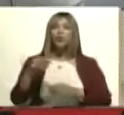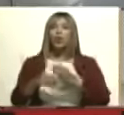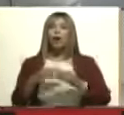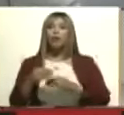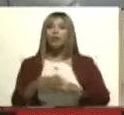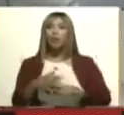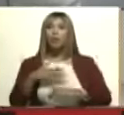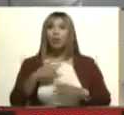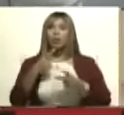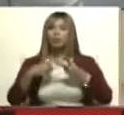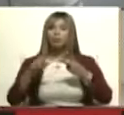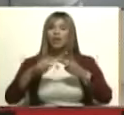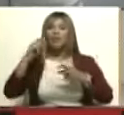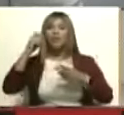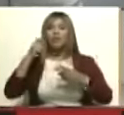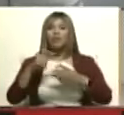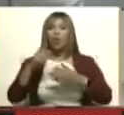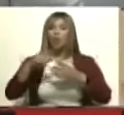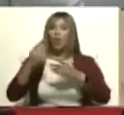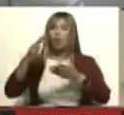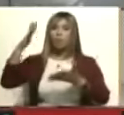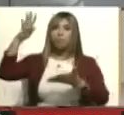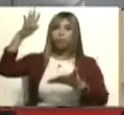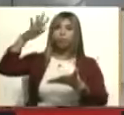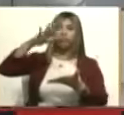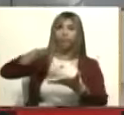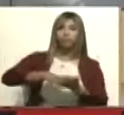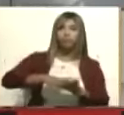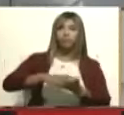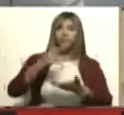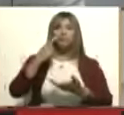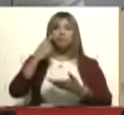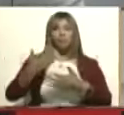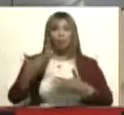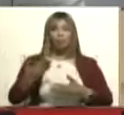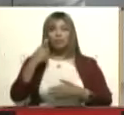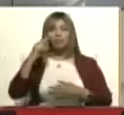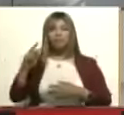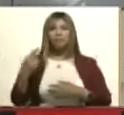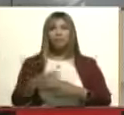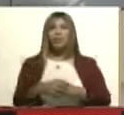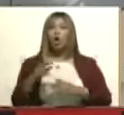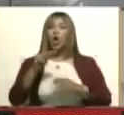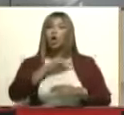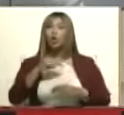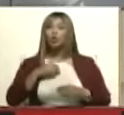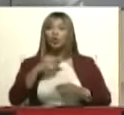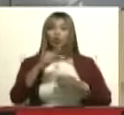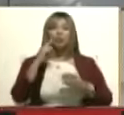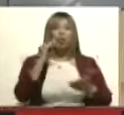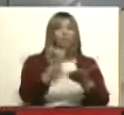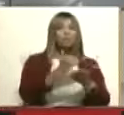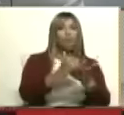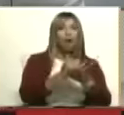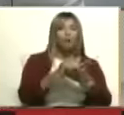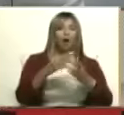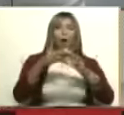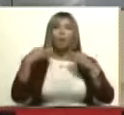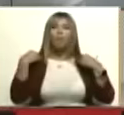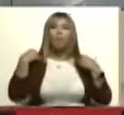Si podemos pasar el video de la caída libre, es importante que la gente lo vea. Nosotros simulamos en tiempo real con un